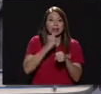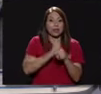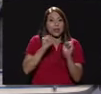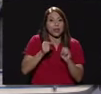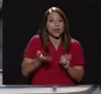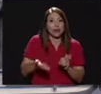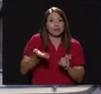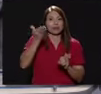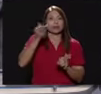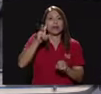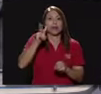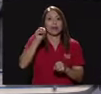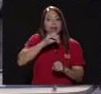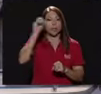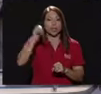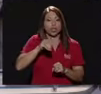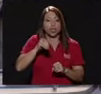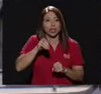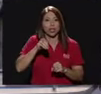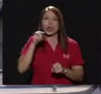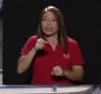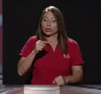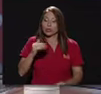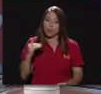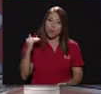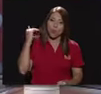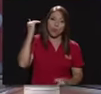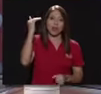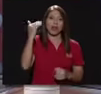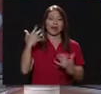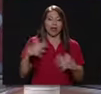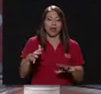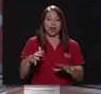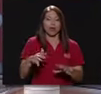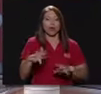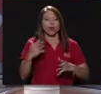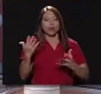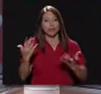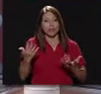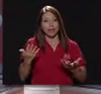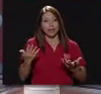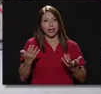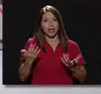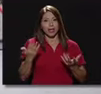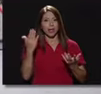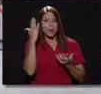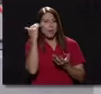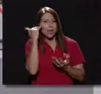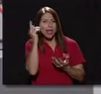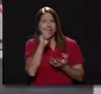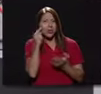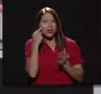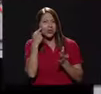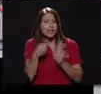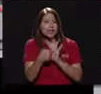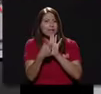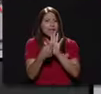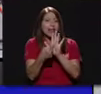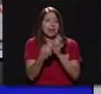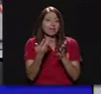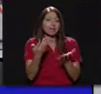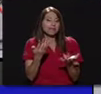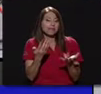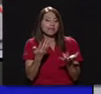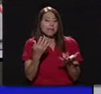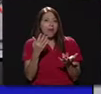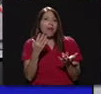un 20%, ¿verdad? Lo cual es un nivel muy elevado. ¿Por qué no se refleja? Bueno, estas personas de